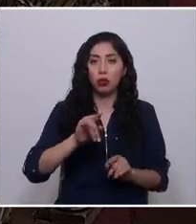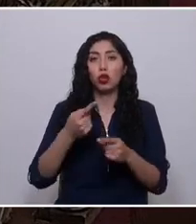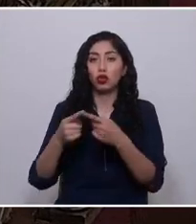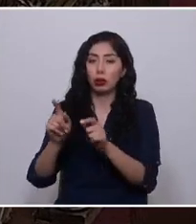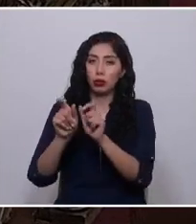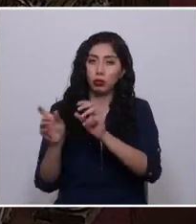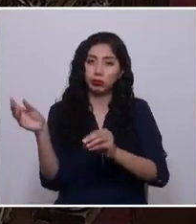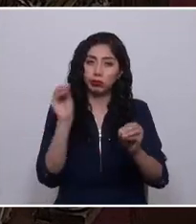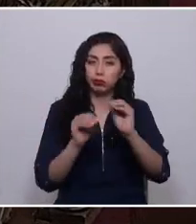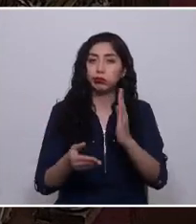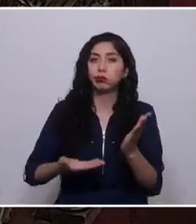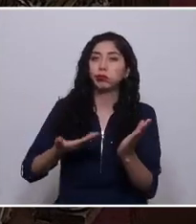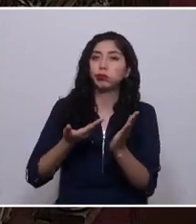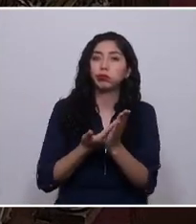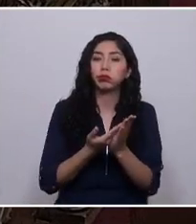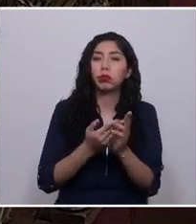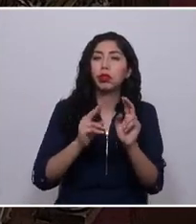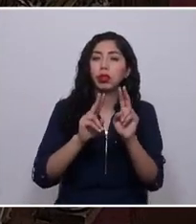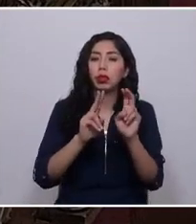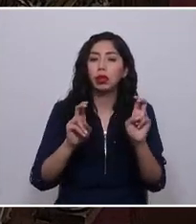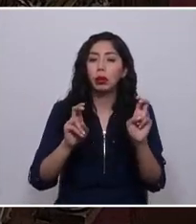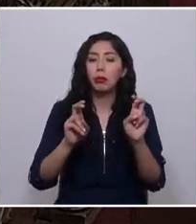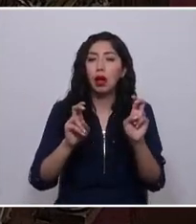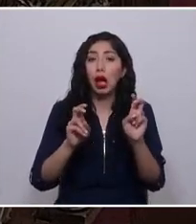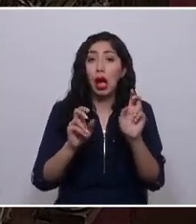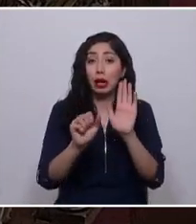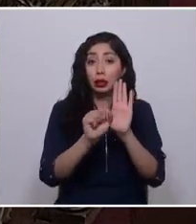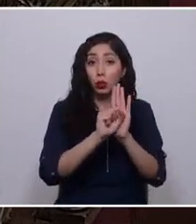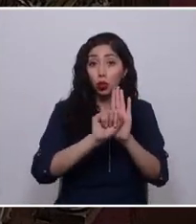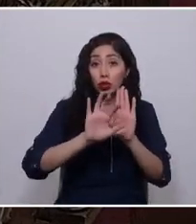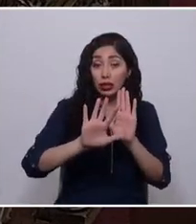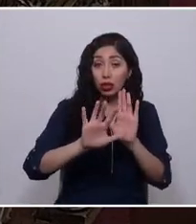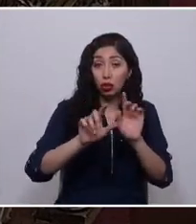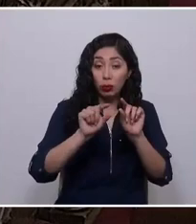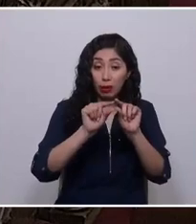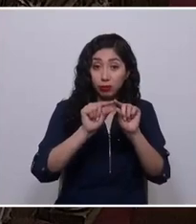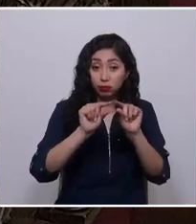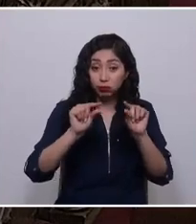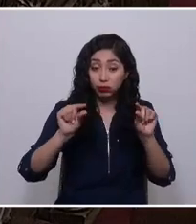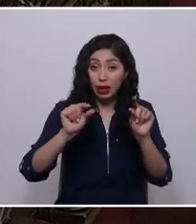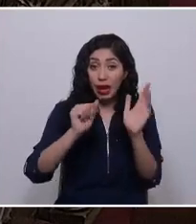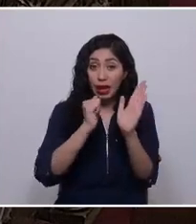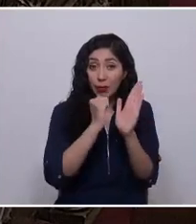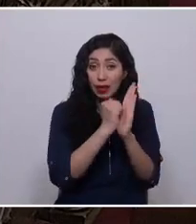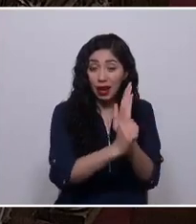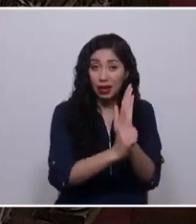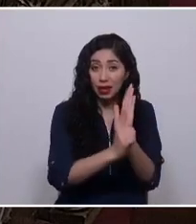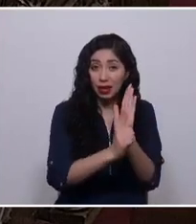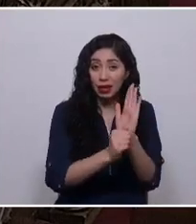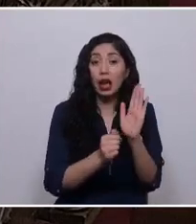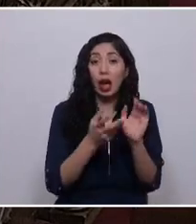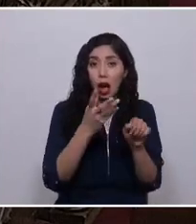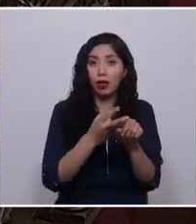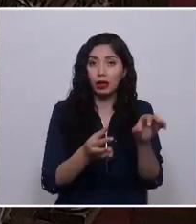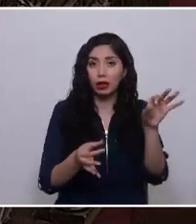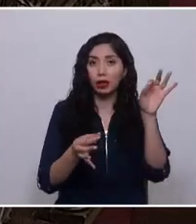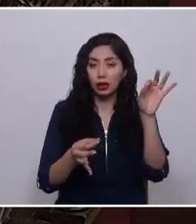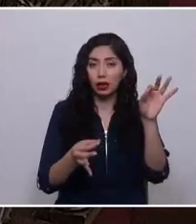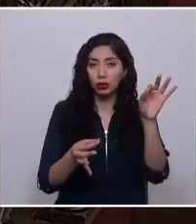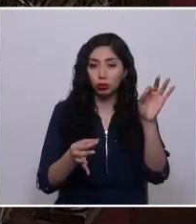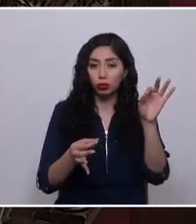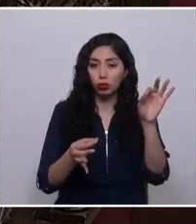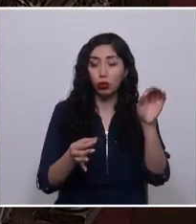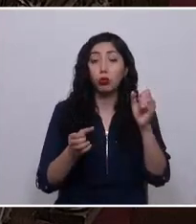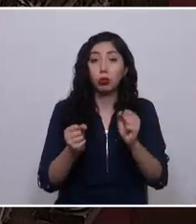el artículo 5 para eliminar una expresión, expresión que subsiste en el texto de la indicación sustitutiva global. Se